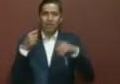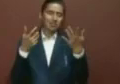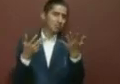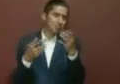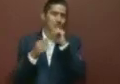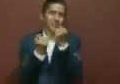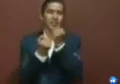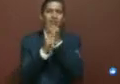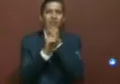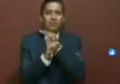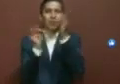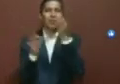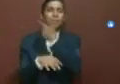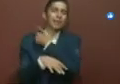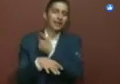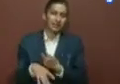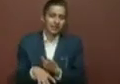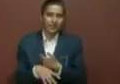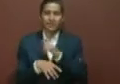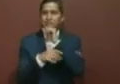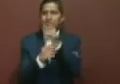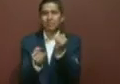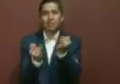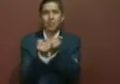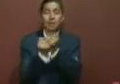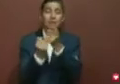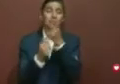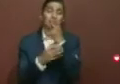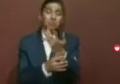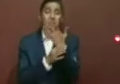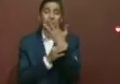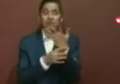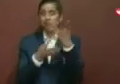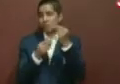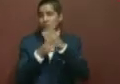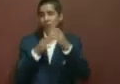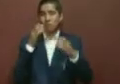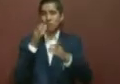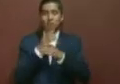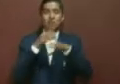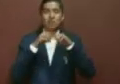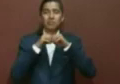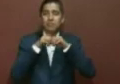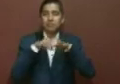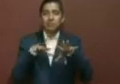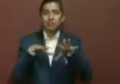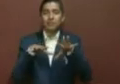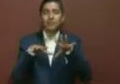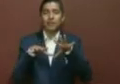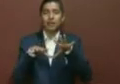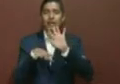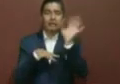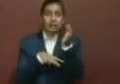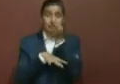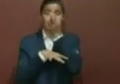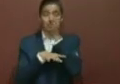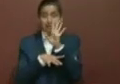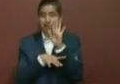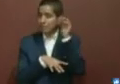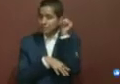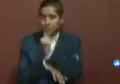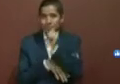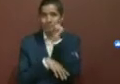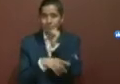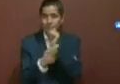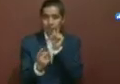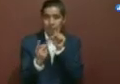los informes de los presidentes, que se dicen muchas cosas que casi siempre no se